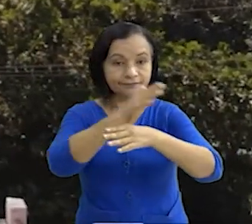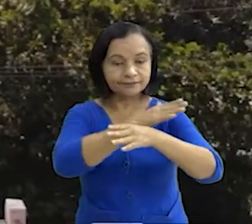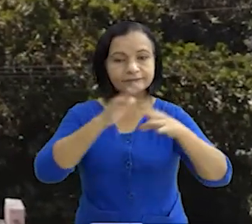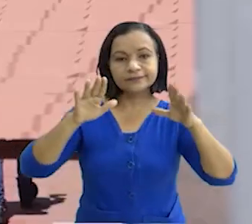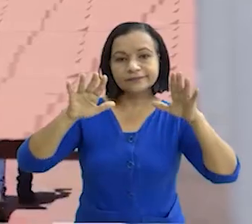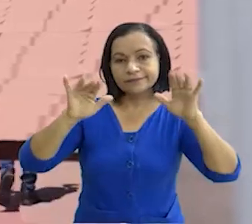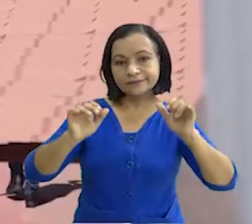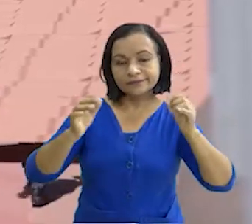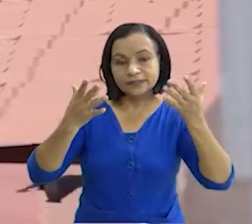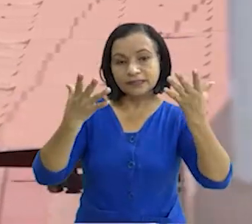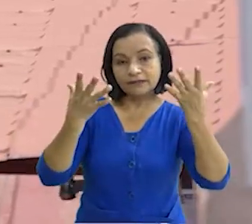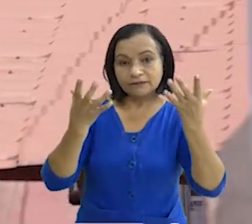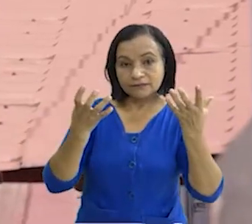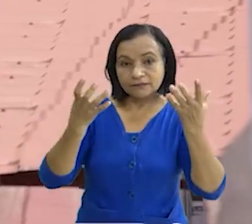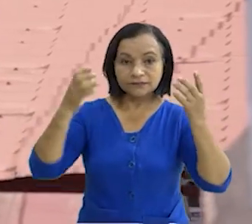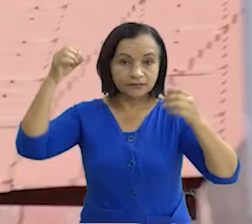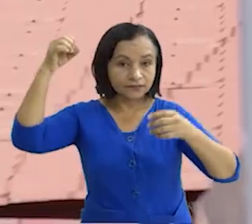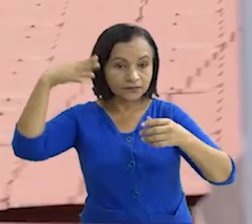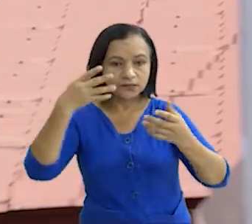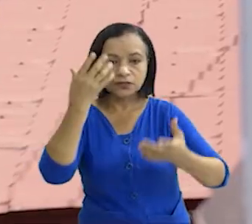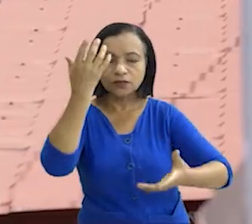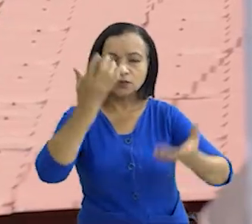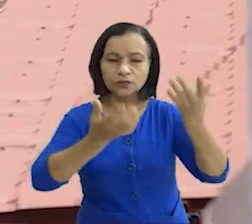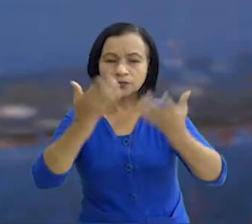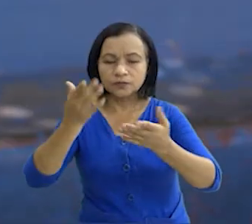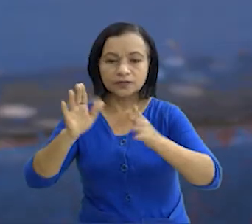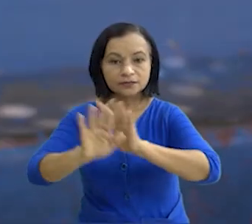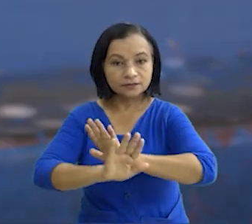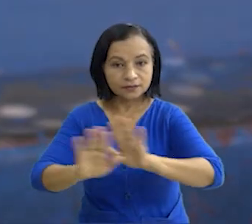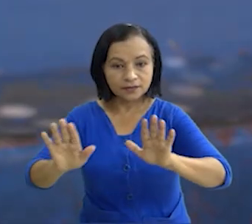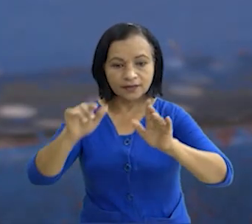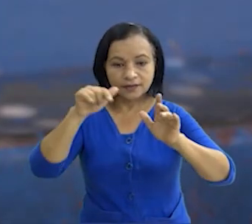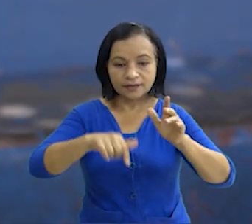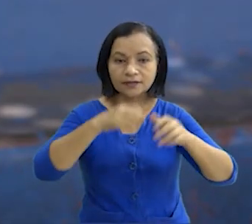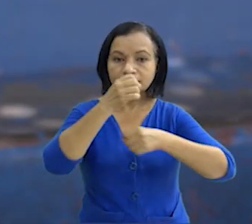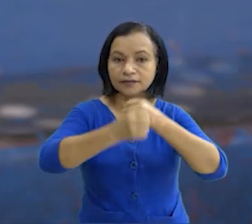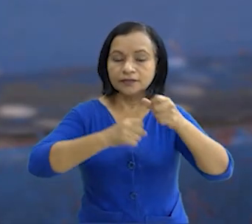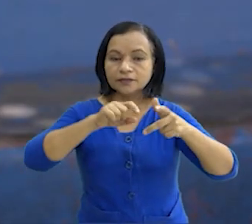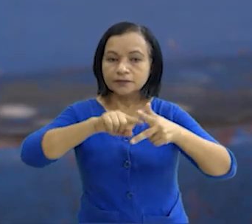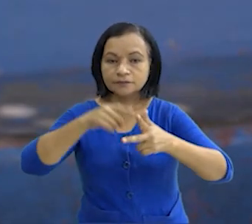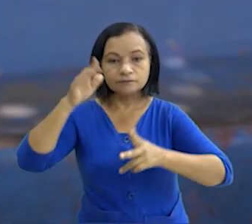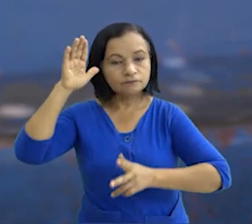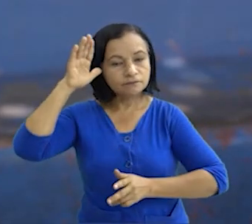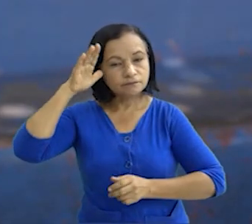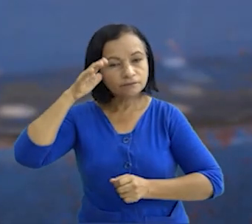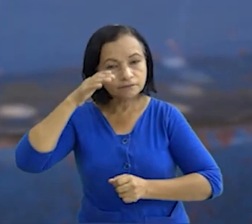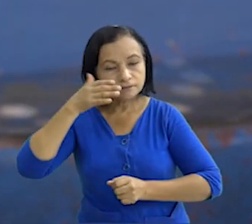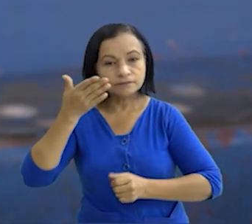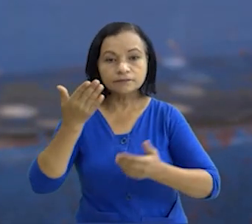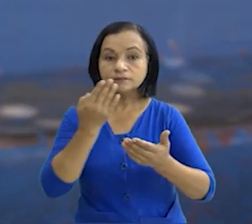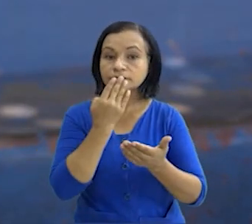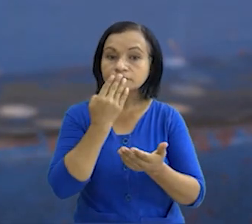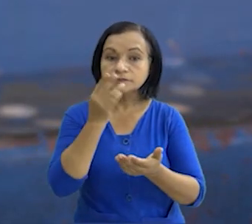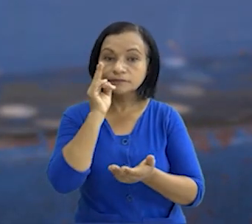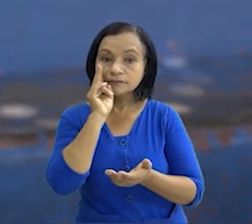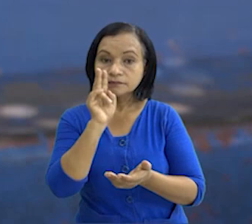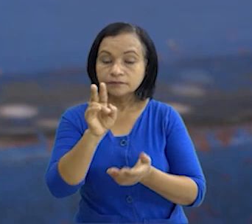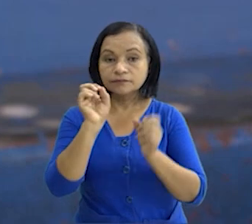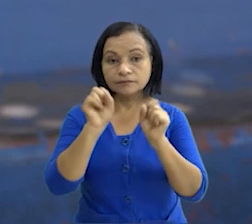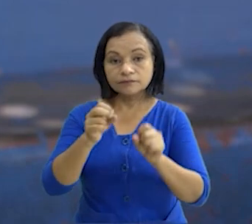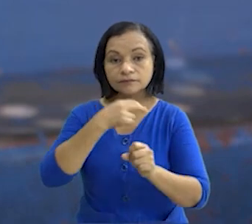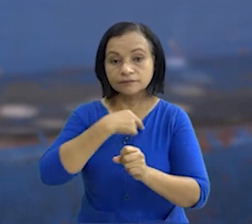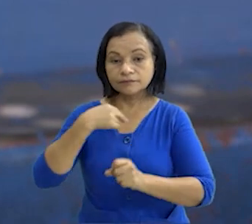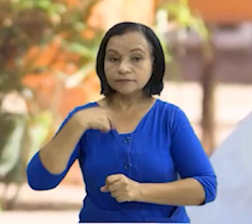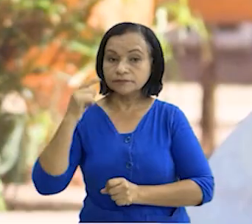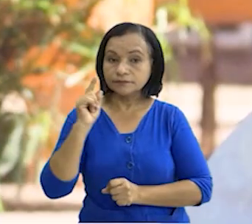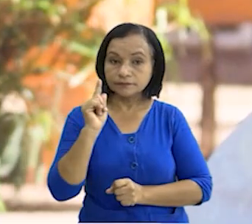verano, que fue época de incendio y de quema. Este año, lamentablemente, y es bueno ver qué podemos hacer